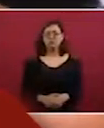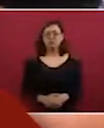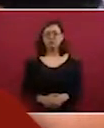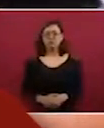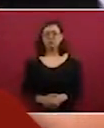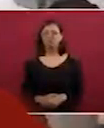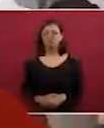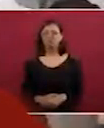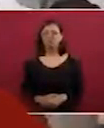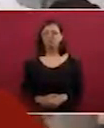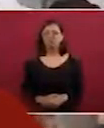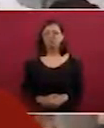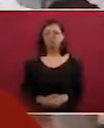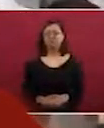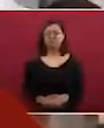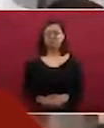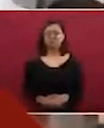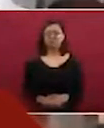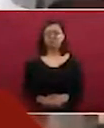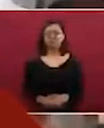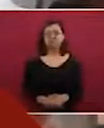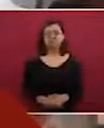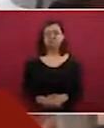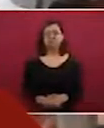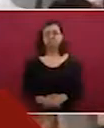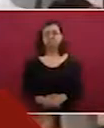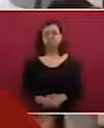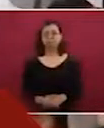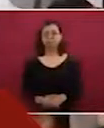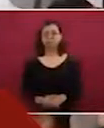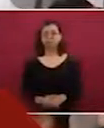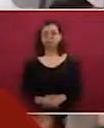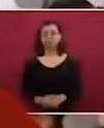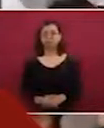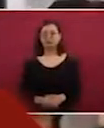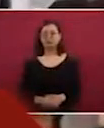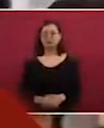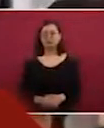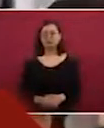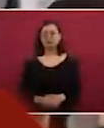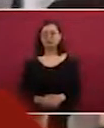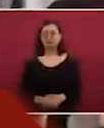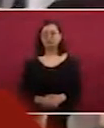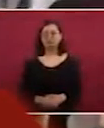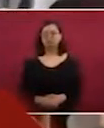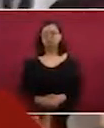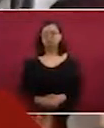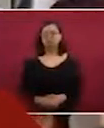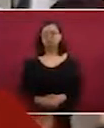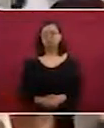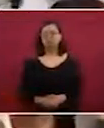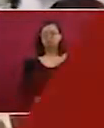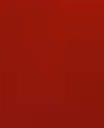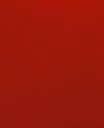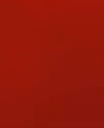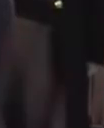de InMujeres, Nadine Gazmán, destacó que el actual gobierno no solo mira a las personas, sino que construye con